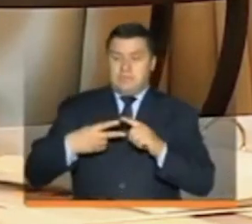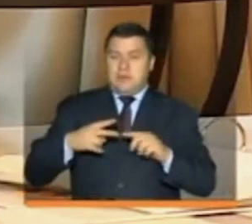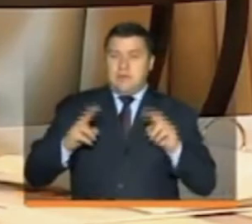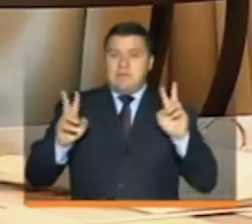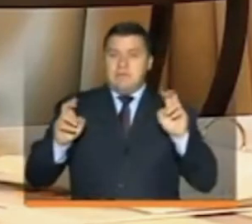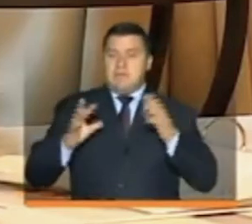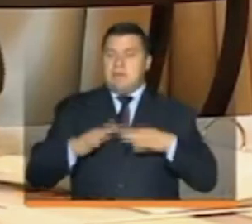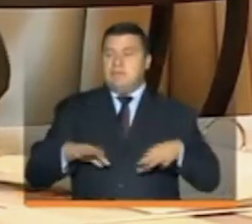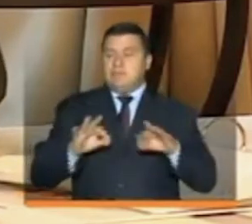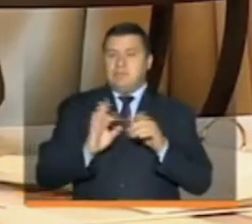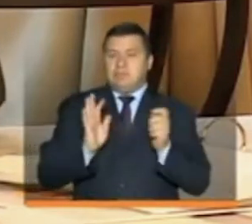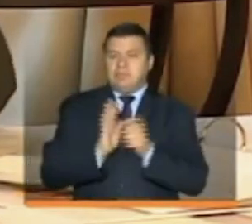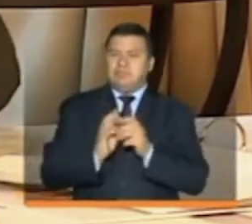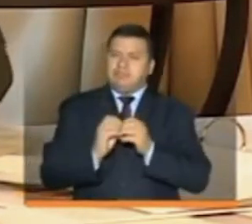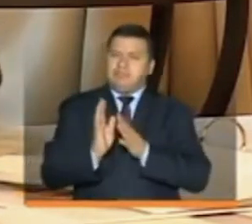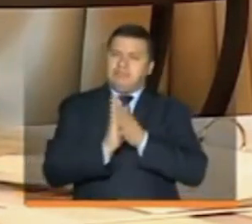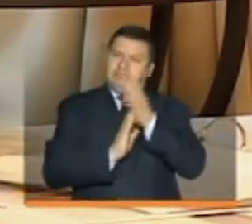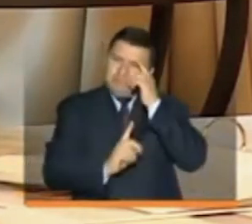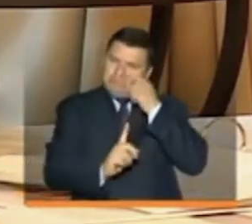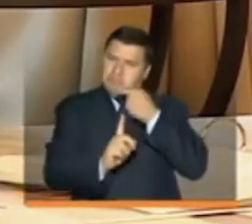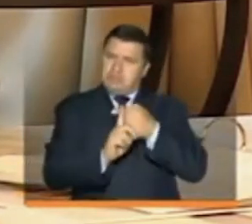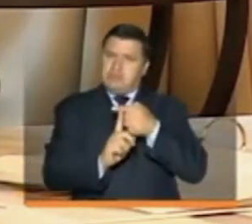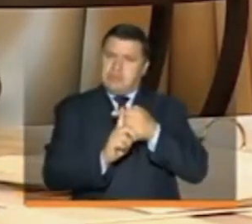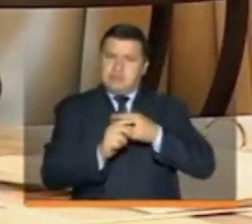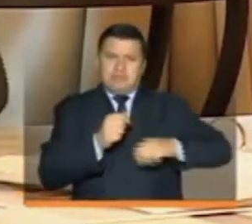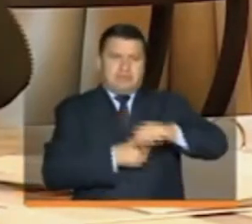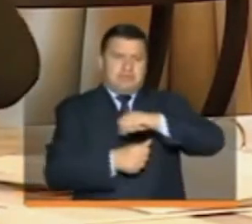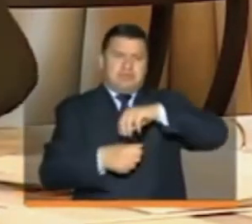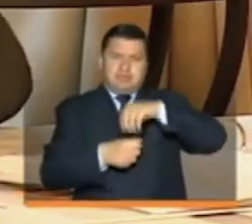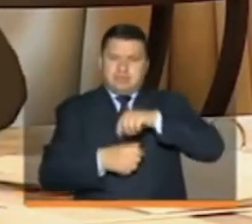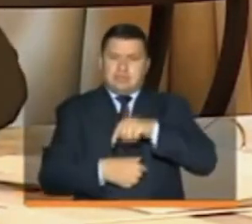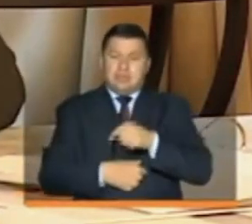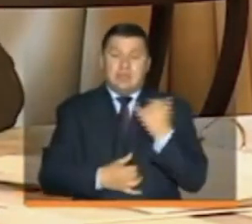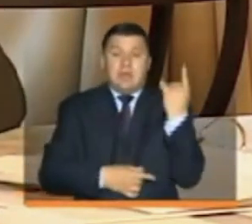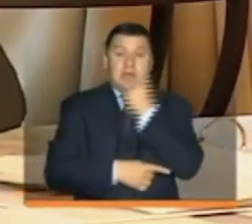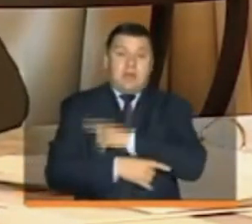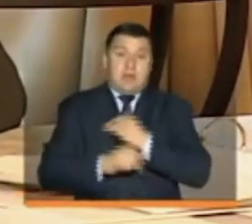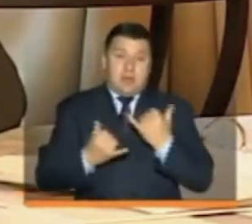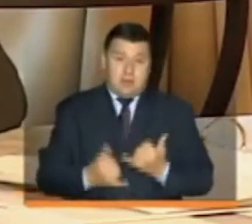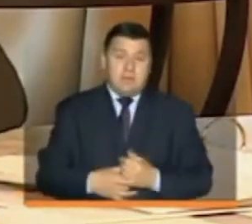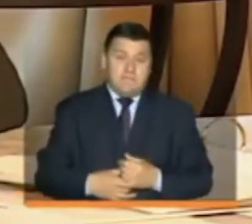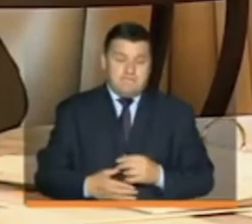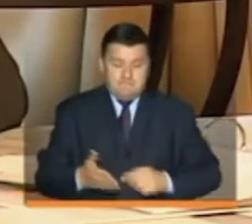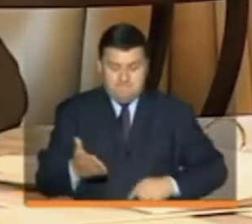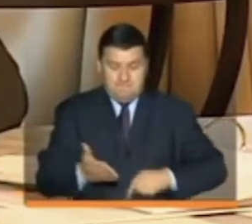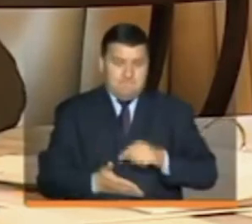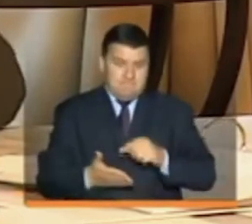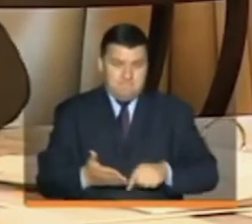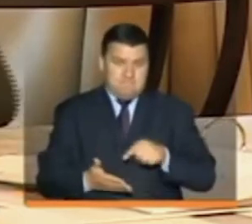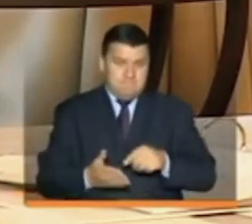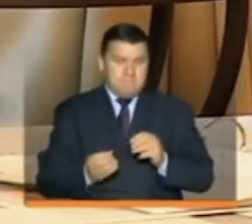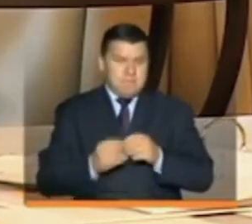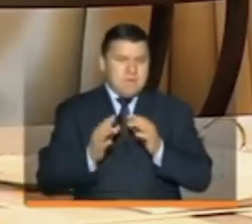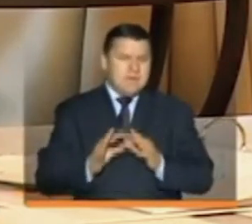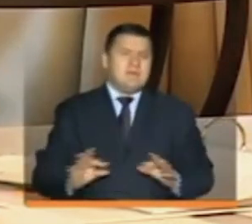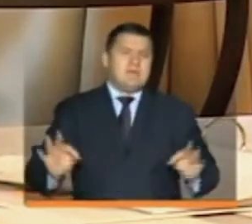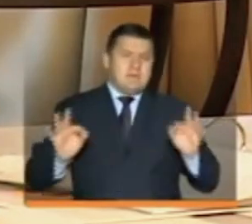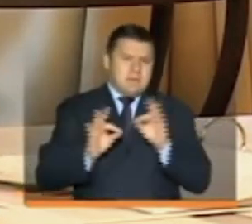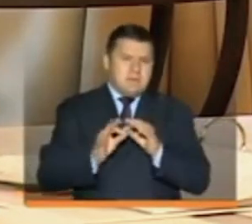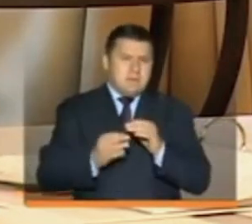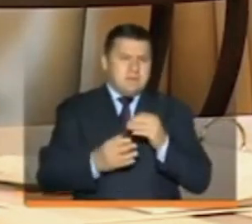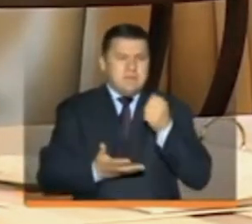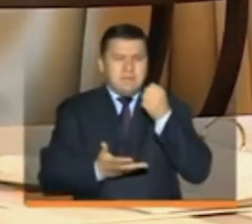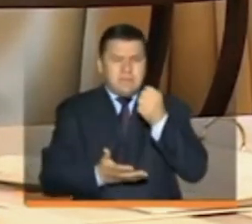El primero de ellos es un mensaje de optimismo en esta reactivación. En el día de hoy, la firma Radar, la más importante de